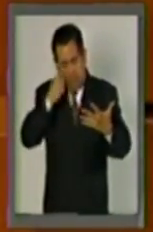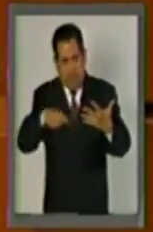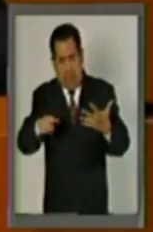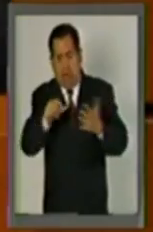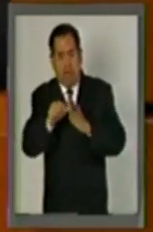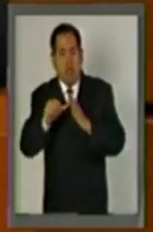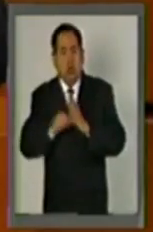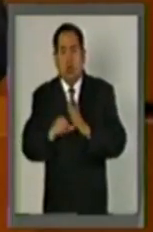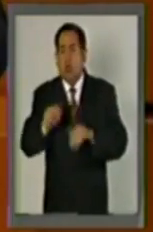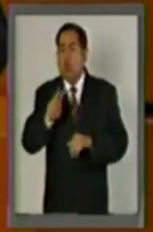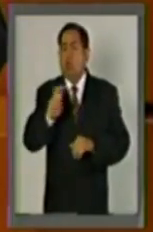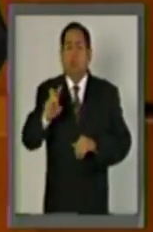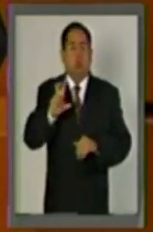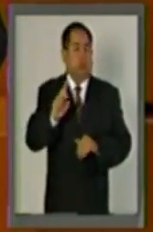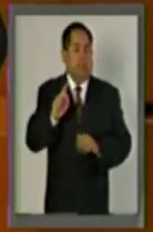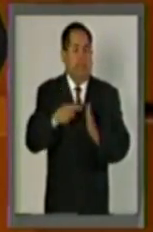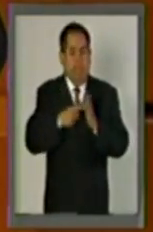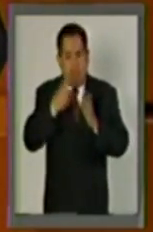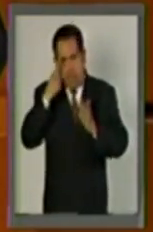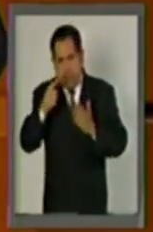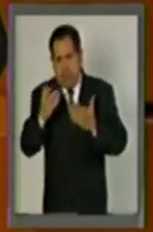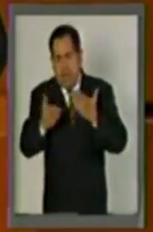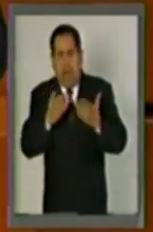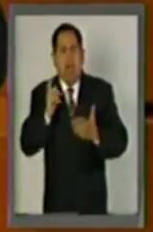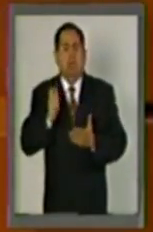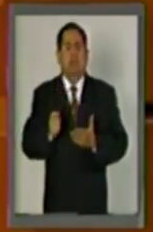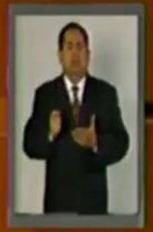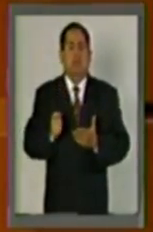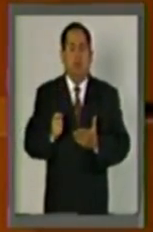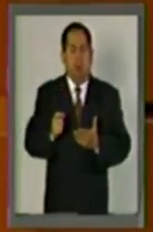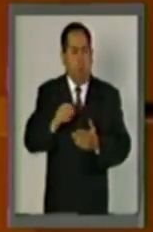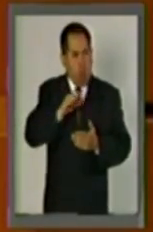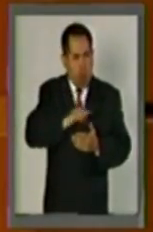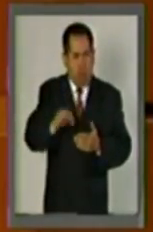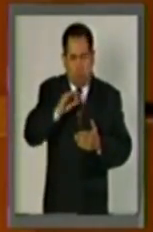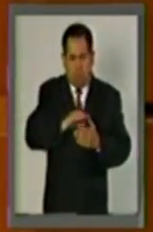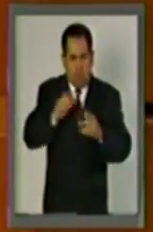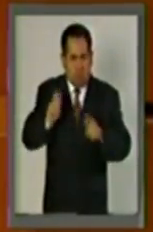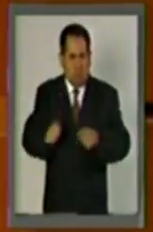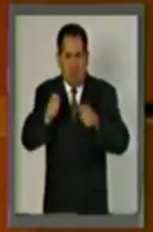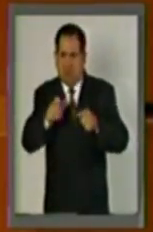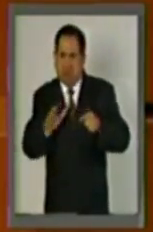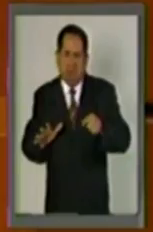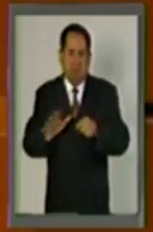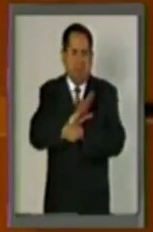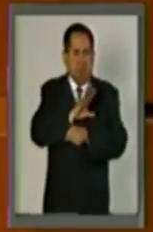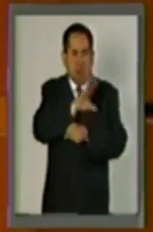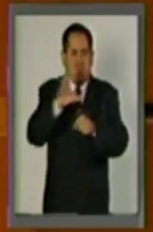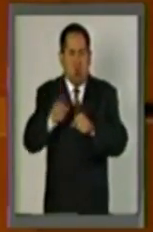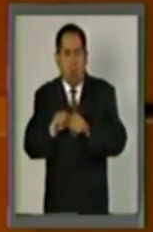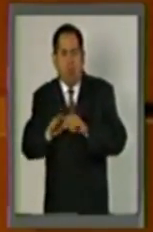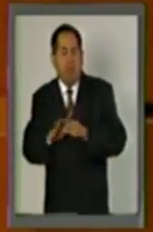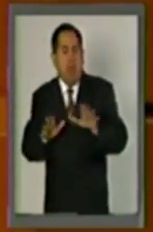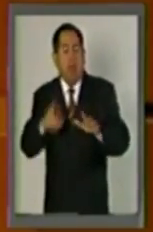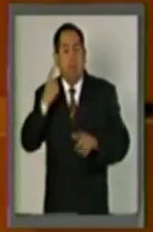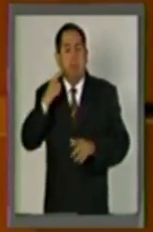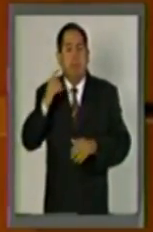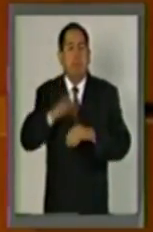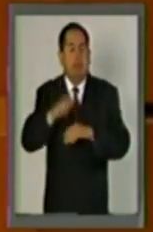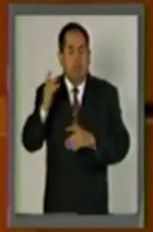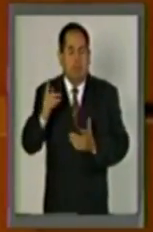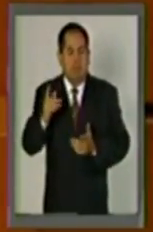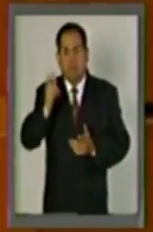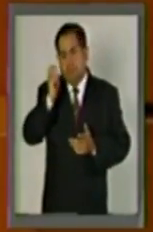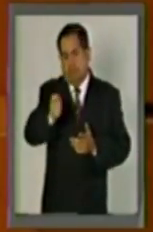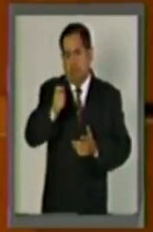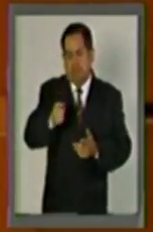artículo 230 para que se pueda dar una cobertura amplia y sobre todo pues